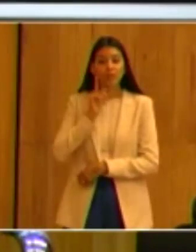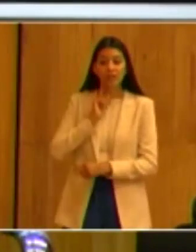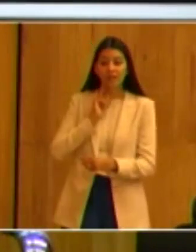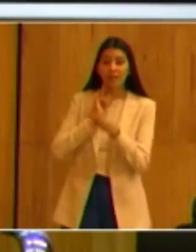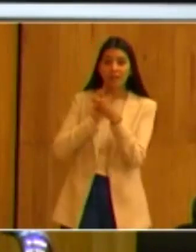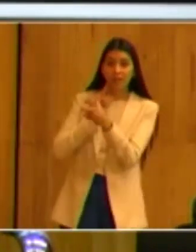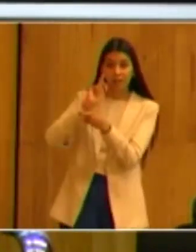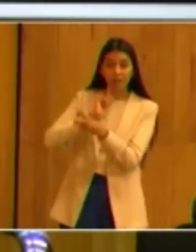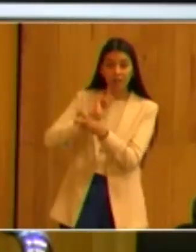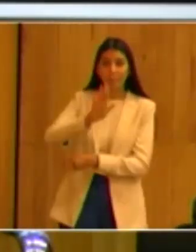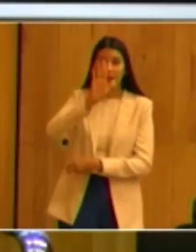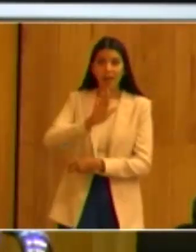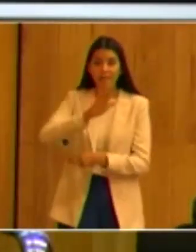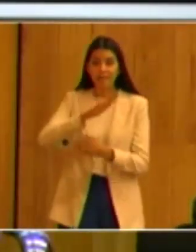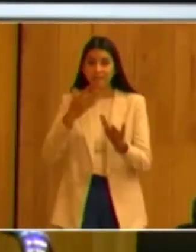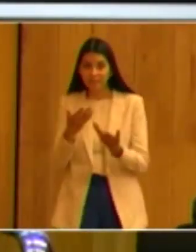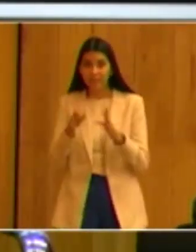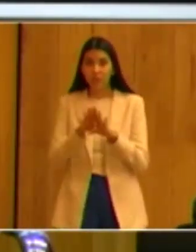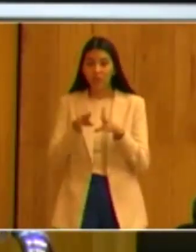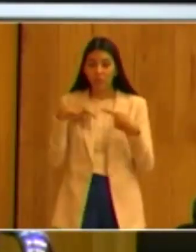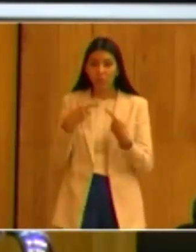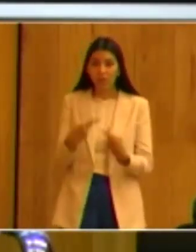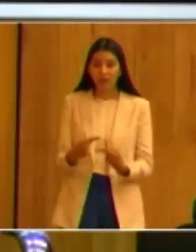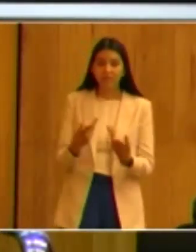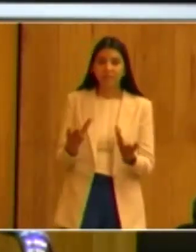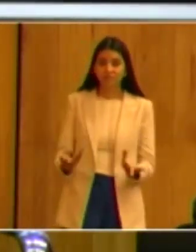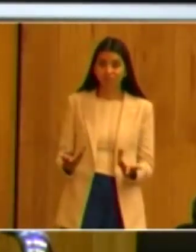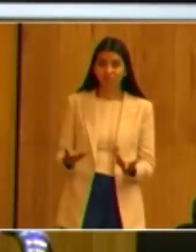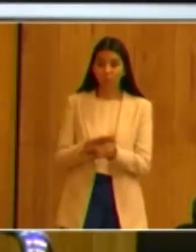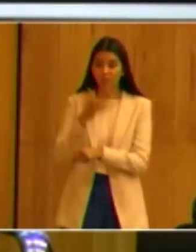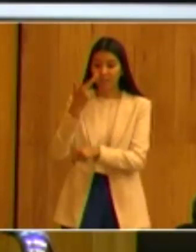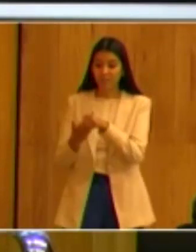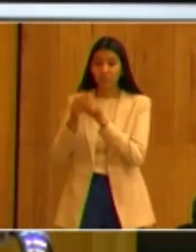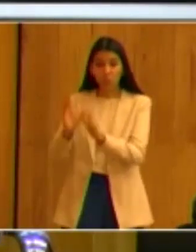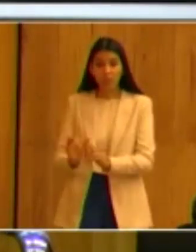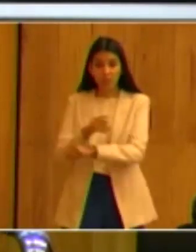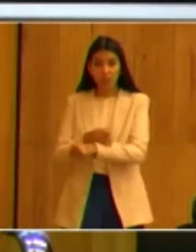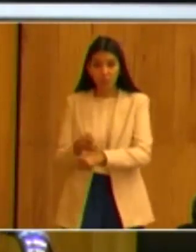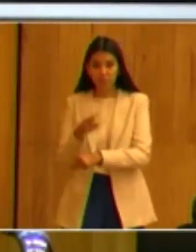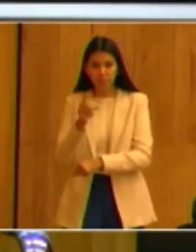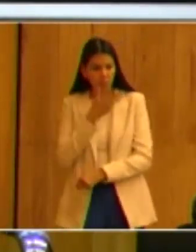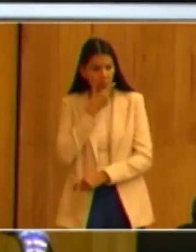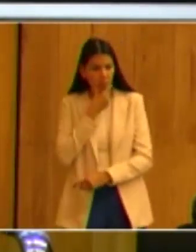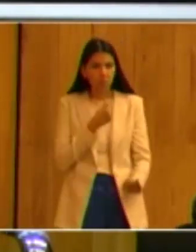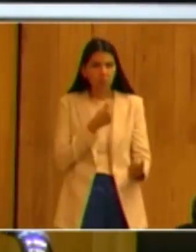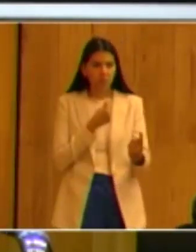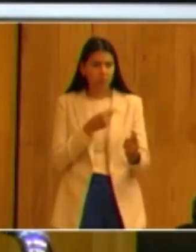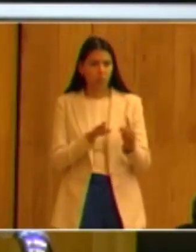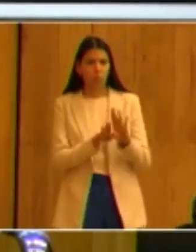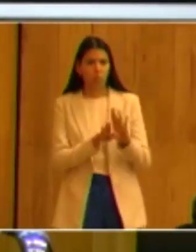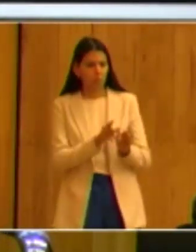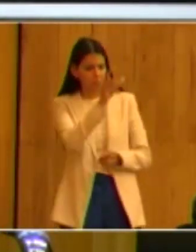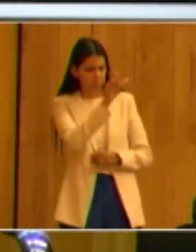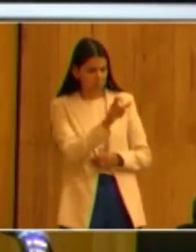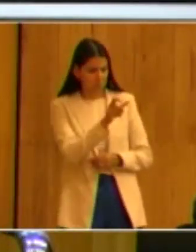la responsabilidad familiar y de cuidado, mientras que al hombre se le genera un plus, porque se entiende que si el hombre